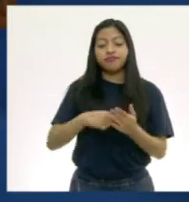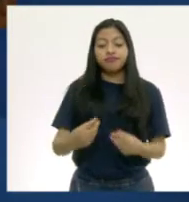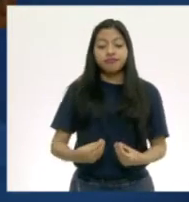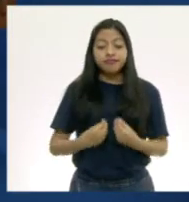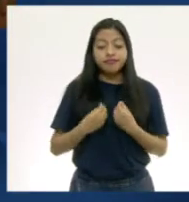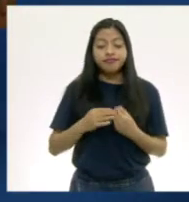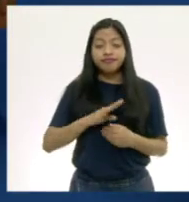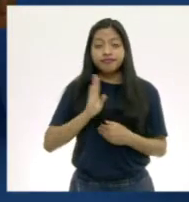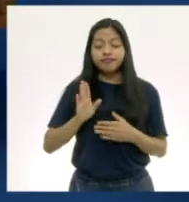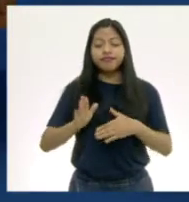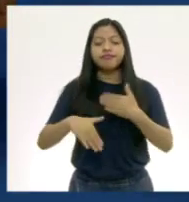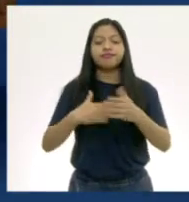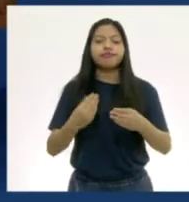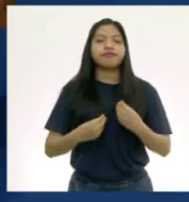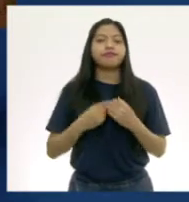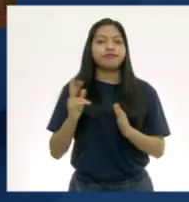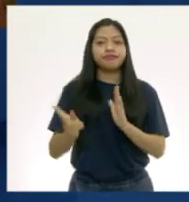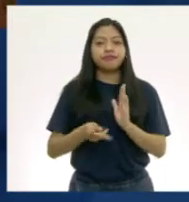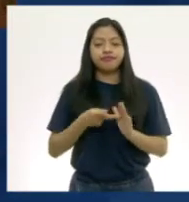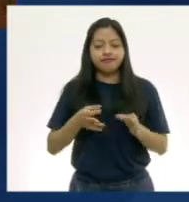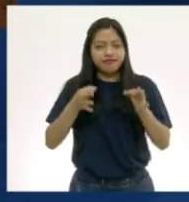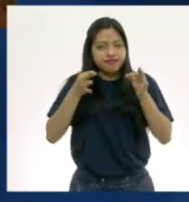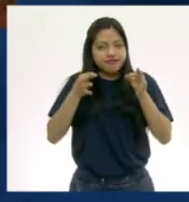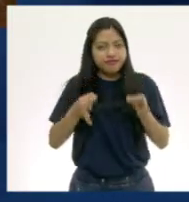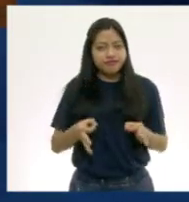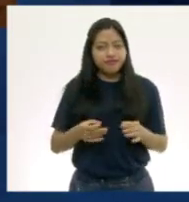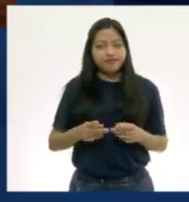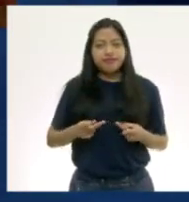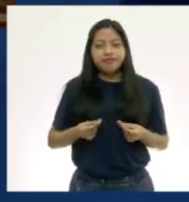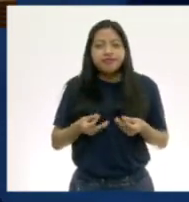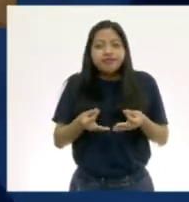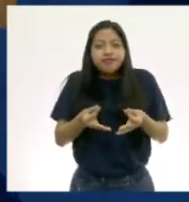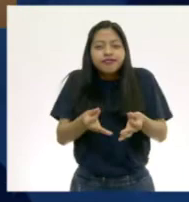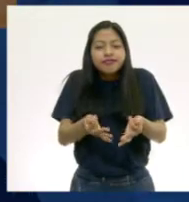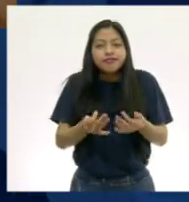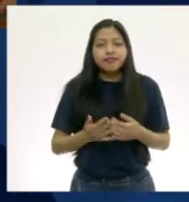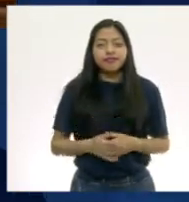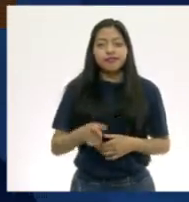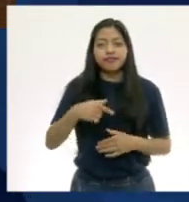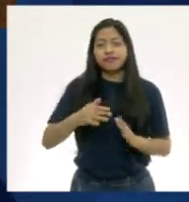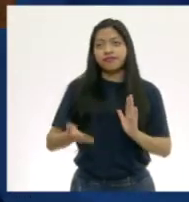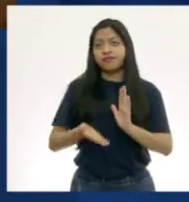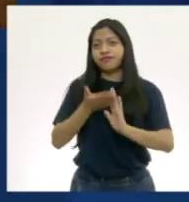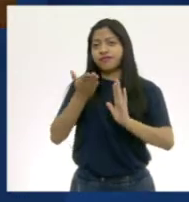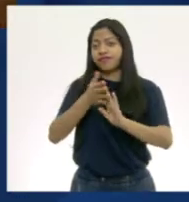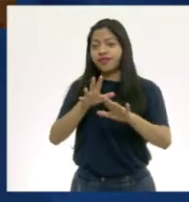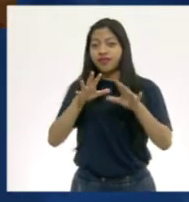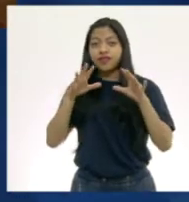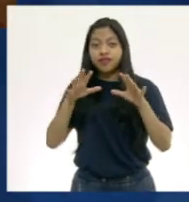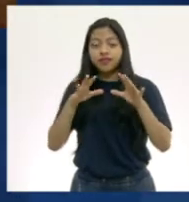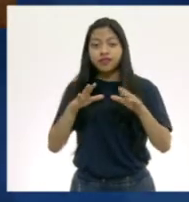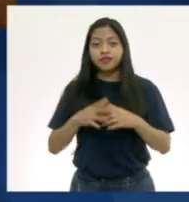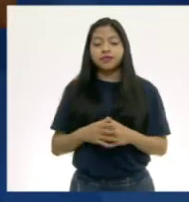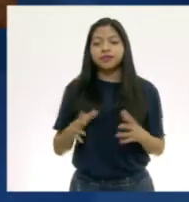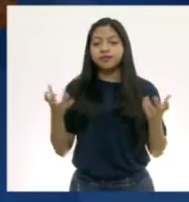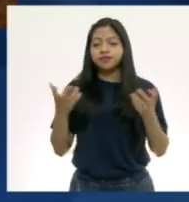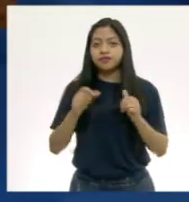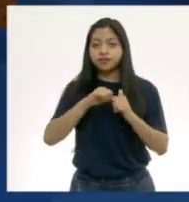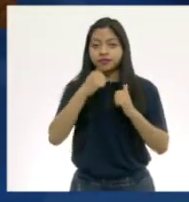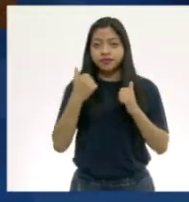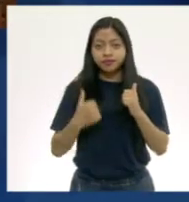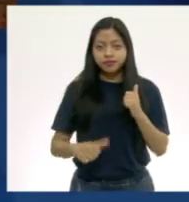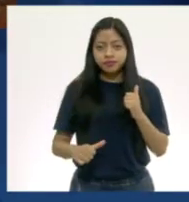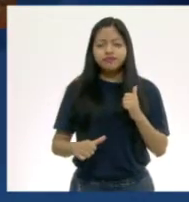de la muerte. La perfección, la delicadeza y la monumentalidad de sus construcciones y creaciones